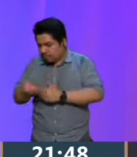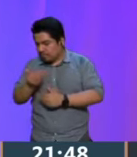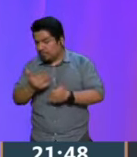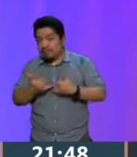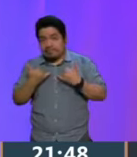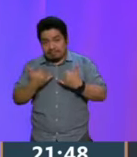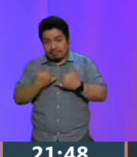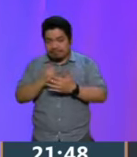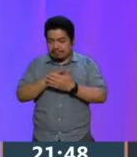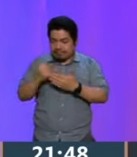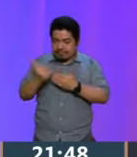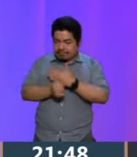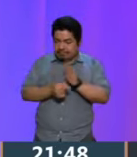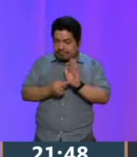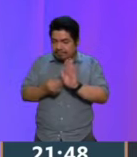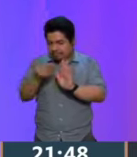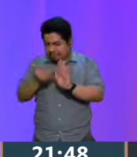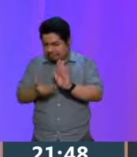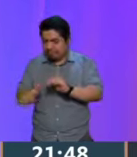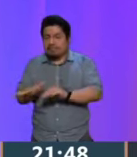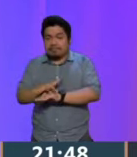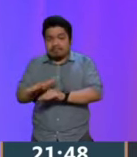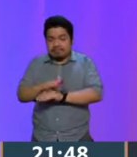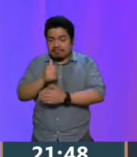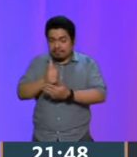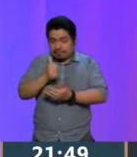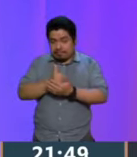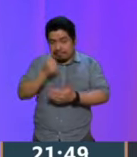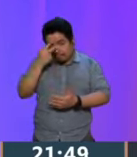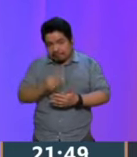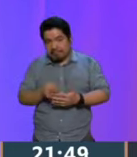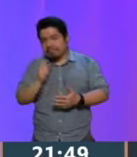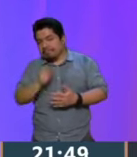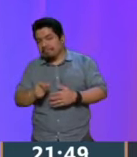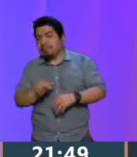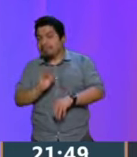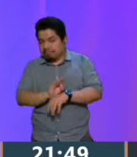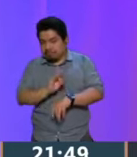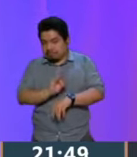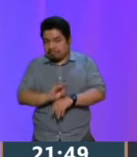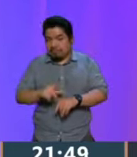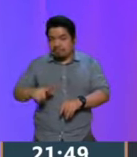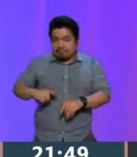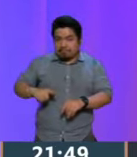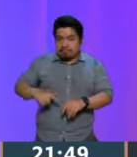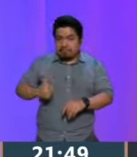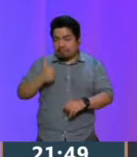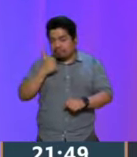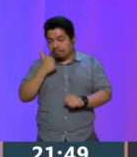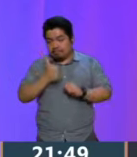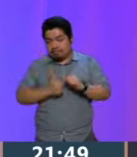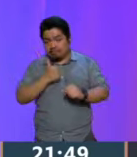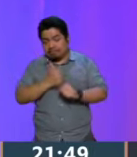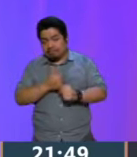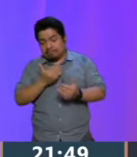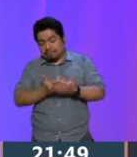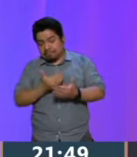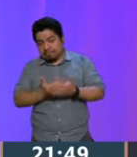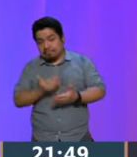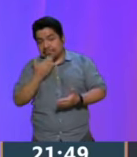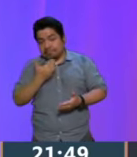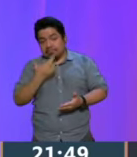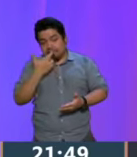que traemos para la ciudad y que nos ampara también ya un gobierno de 6 años de resultados.